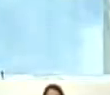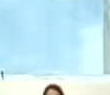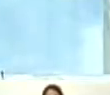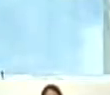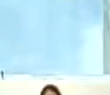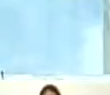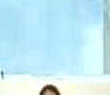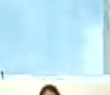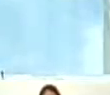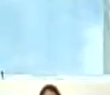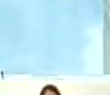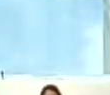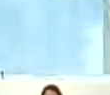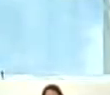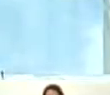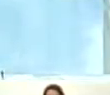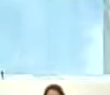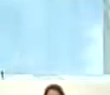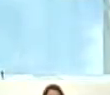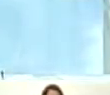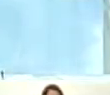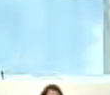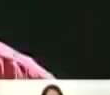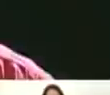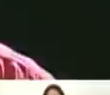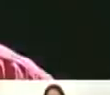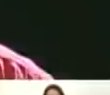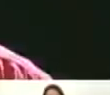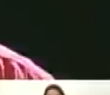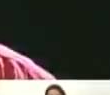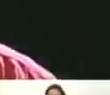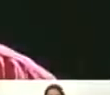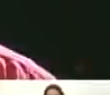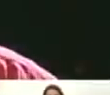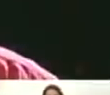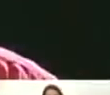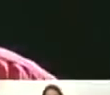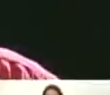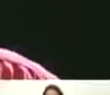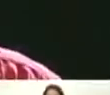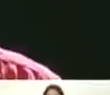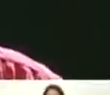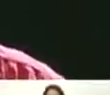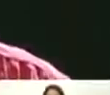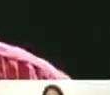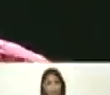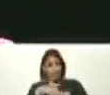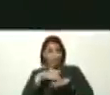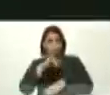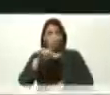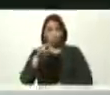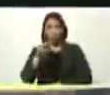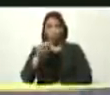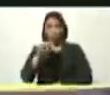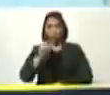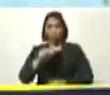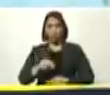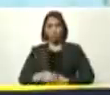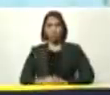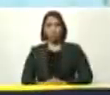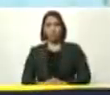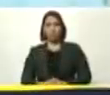alcalde de Puerto Cabello, Justo Betancur, perdón, Juan Betancur, Justo Betancur, un cantante de